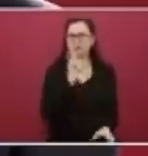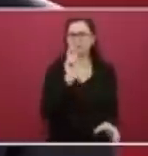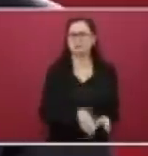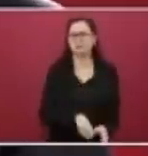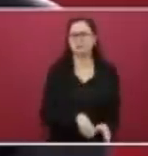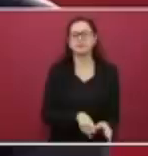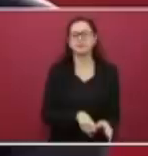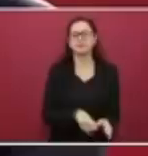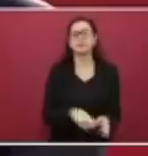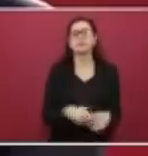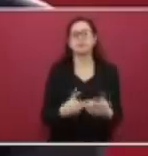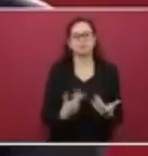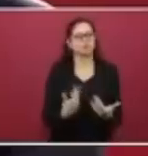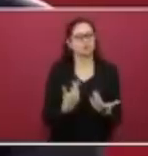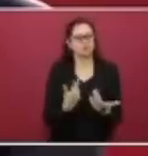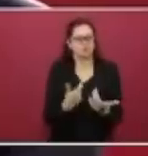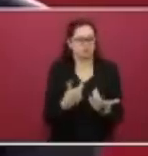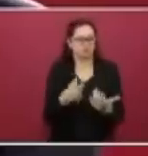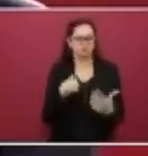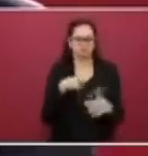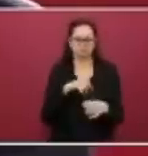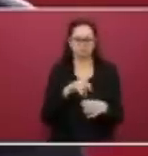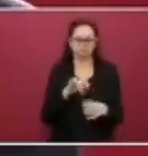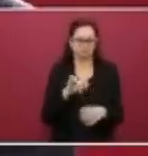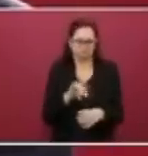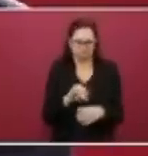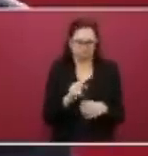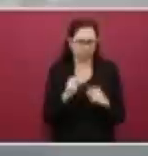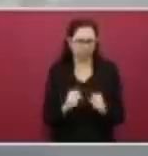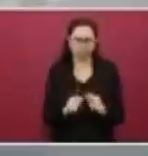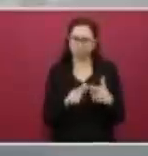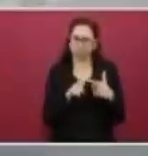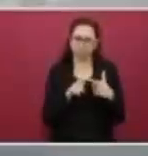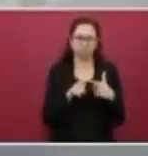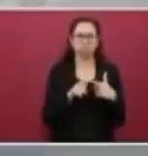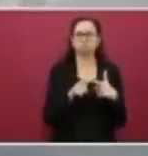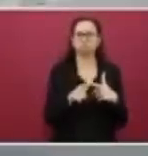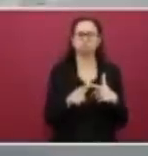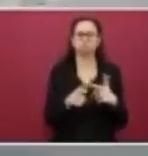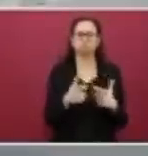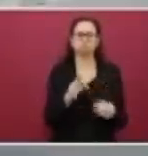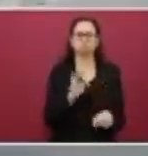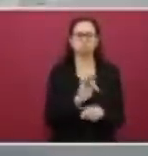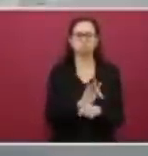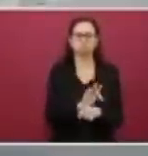el que avalamos para este caso en particular